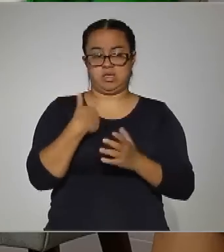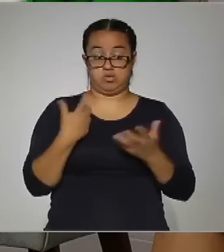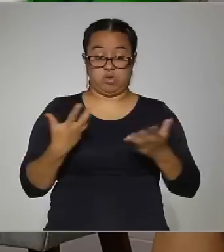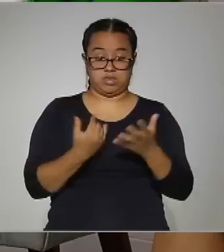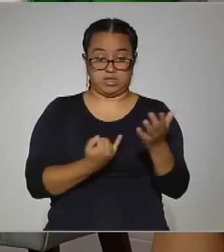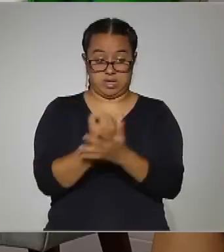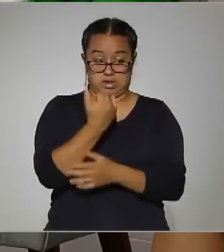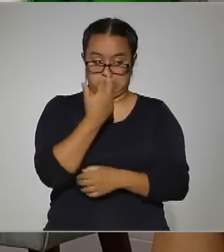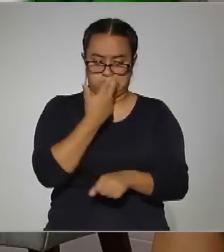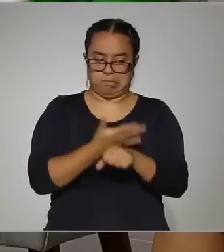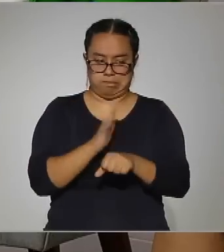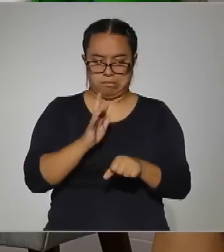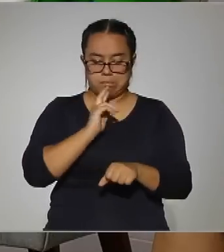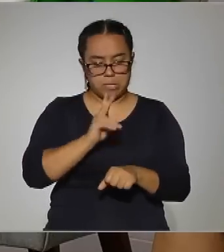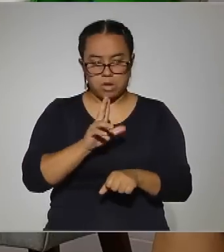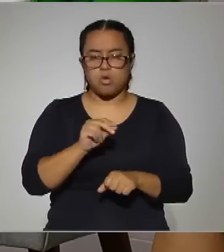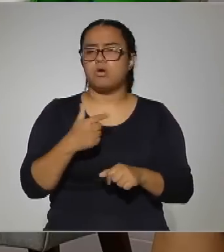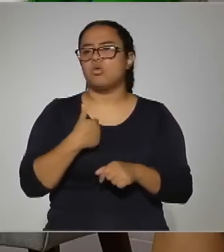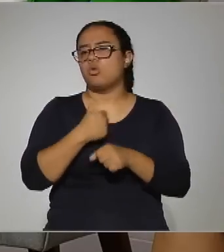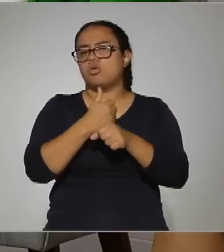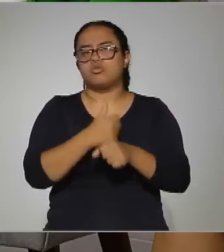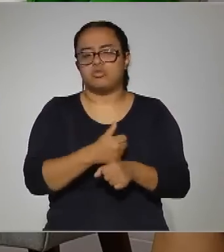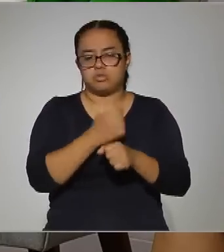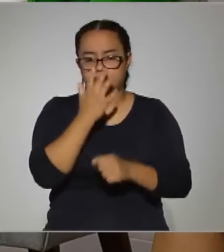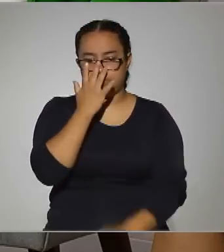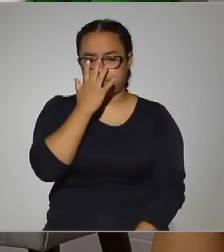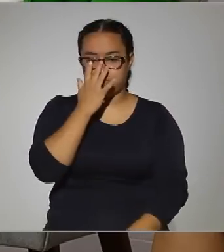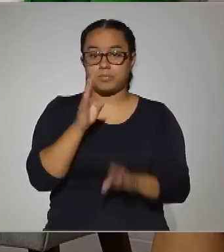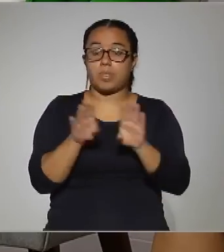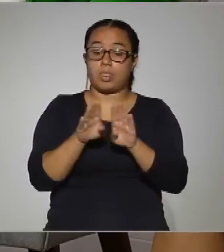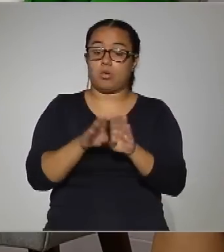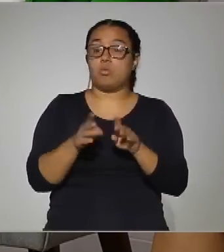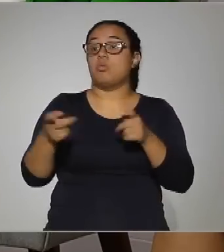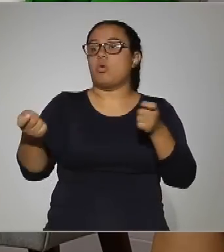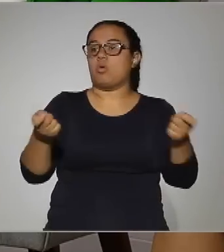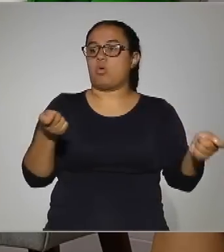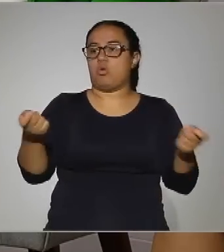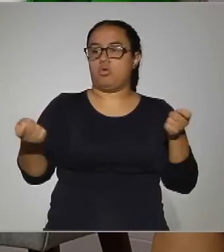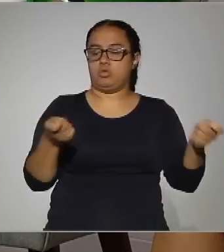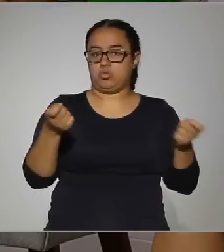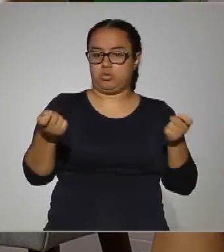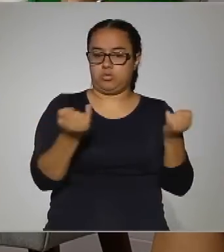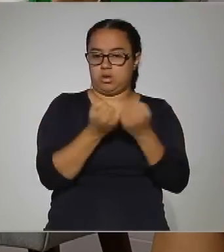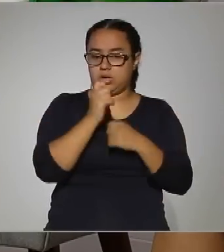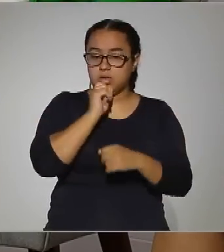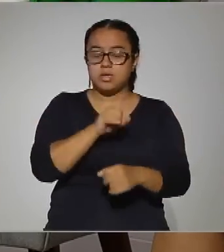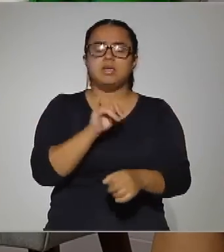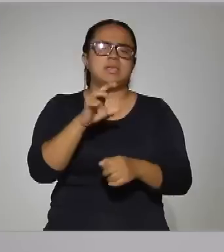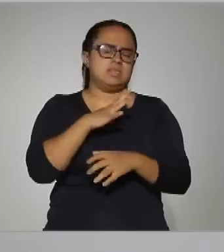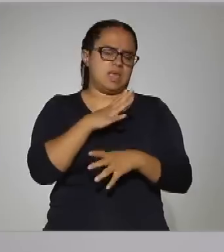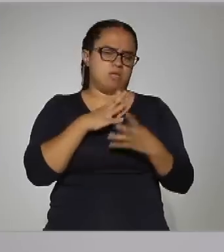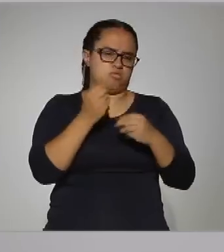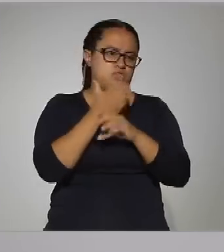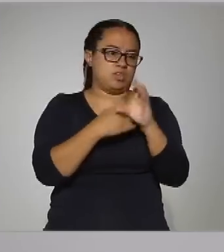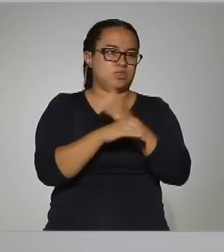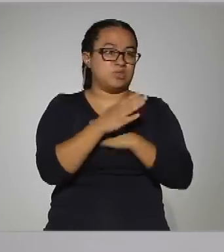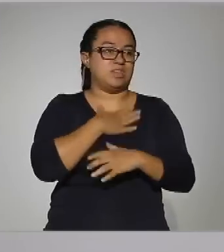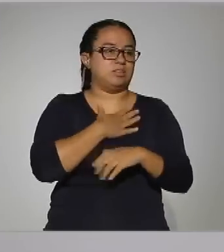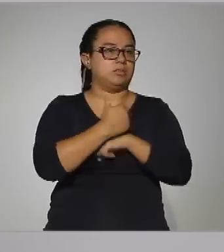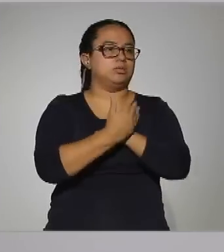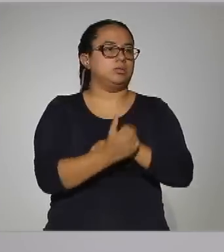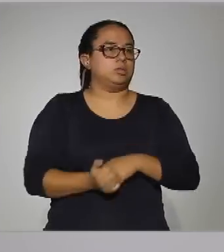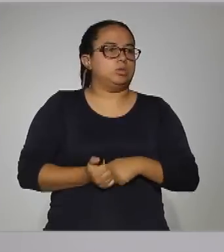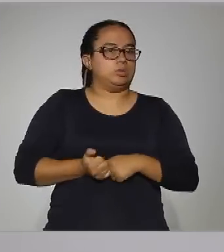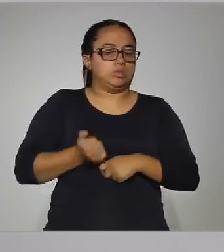cargo, de, digamos, quedarse... ¿Controlar? De controlar. Sí, pueden haber como muchas ganancias secundarias que generalmente son